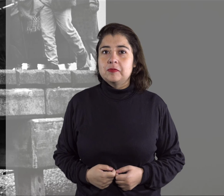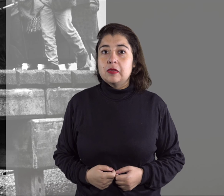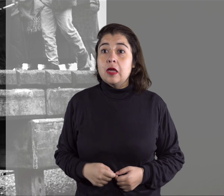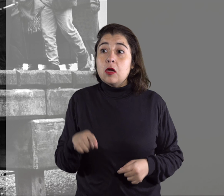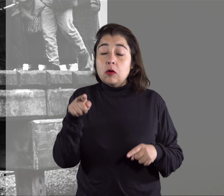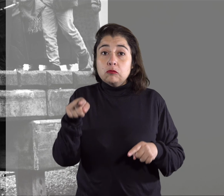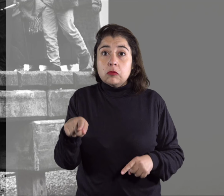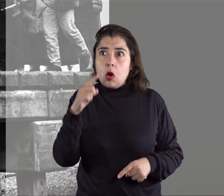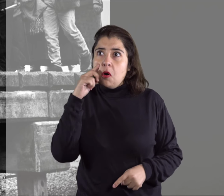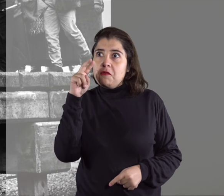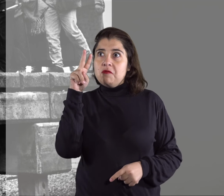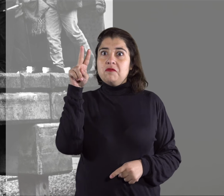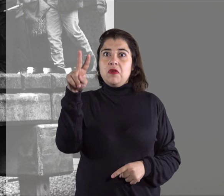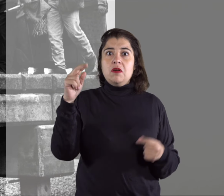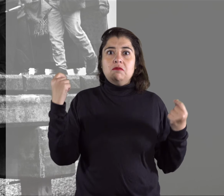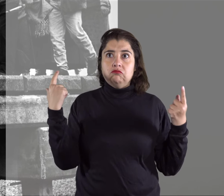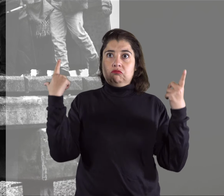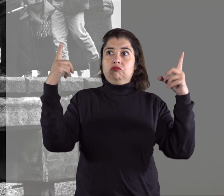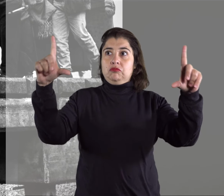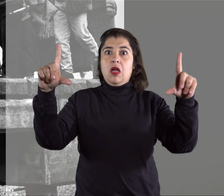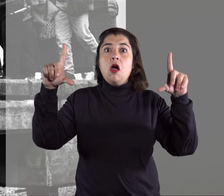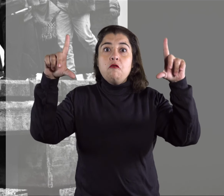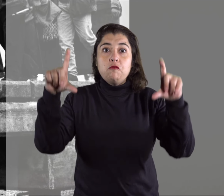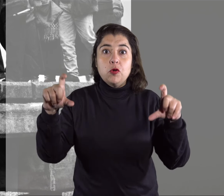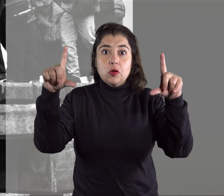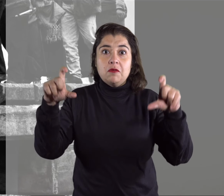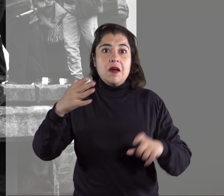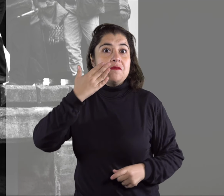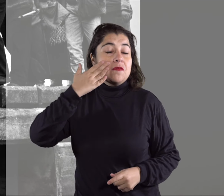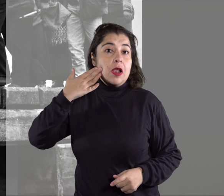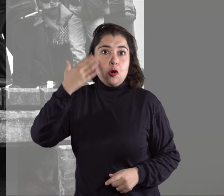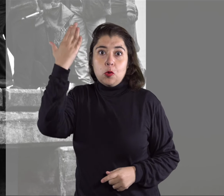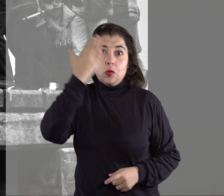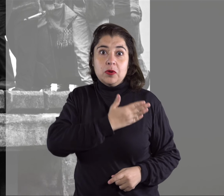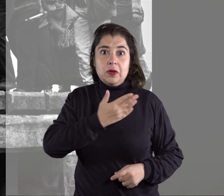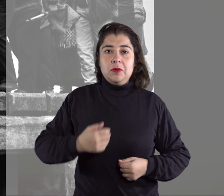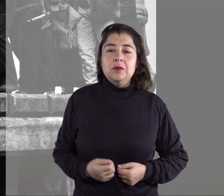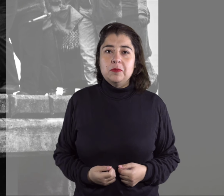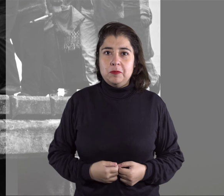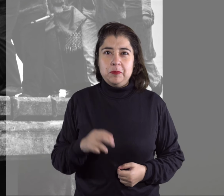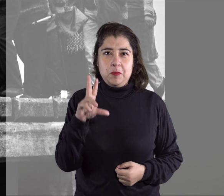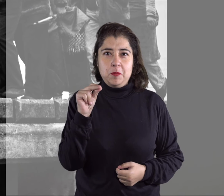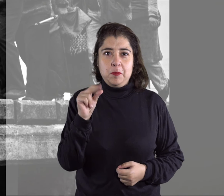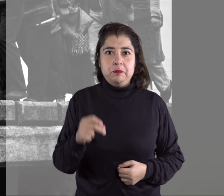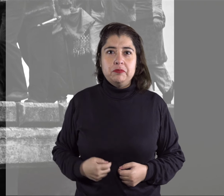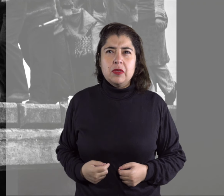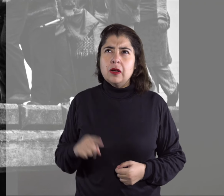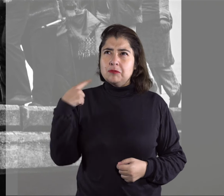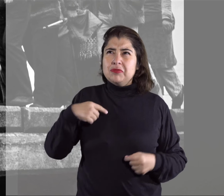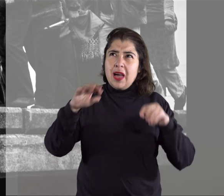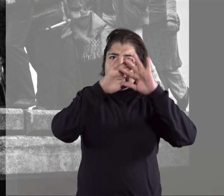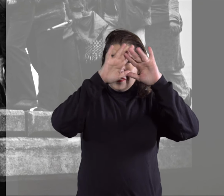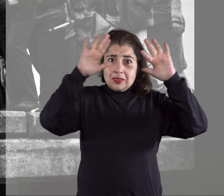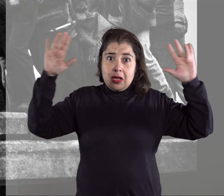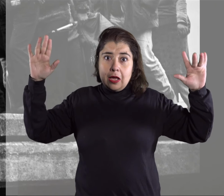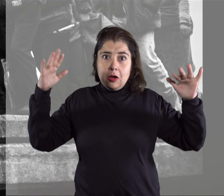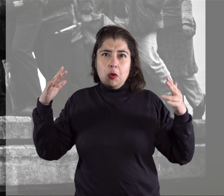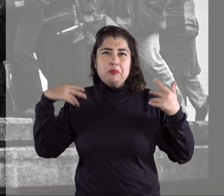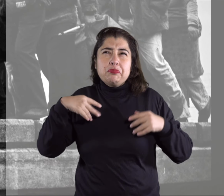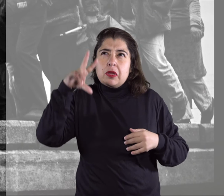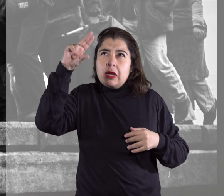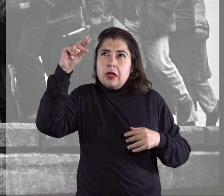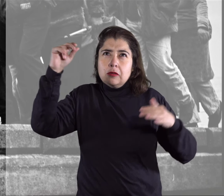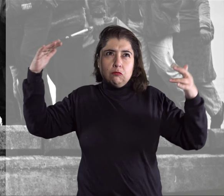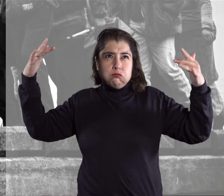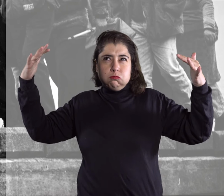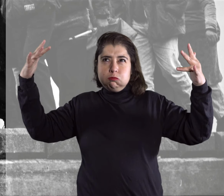Estás frente a una fotografía en blanco y negro, bajo un cielo gris que cubre